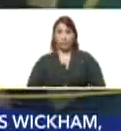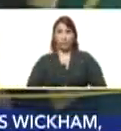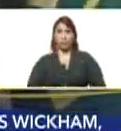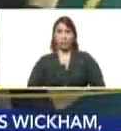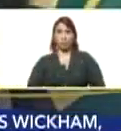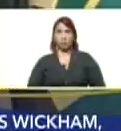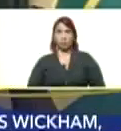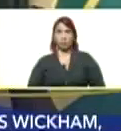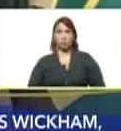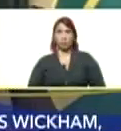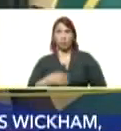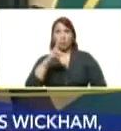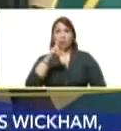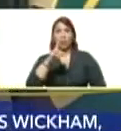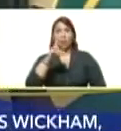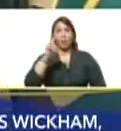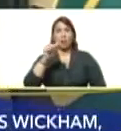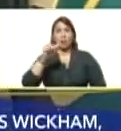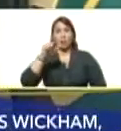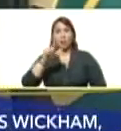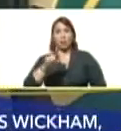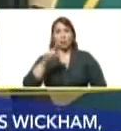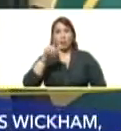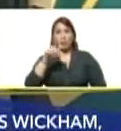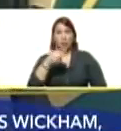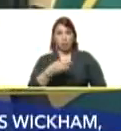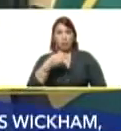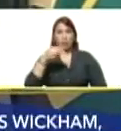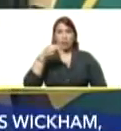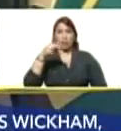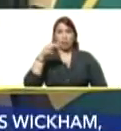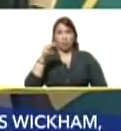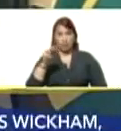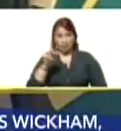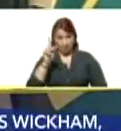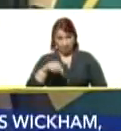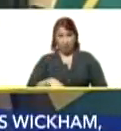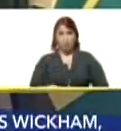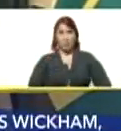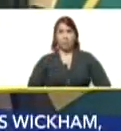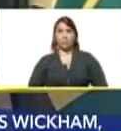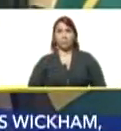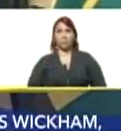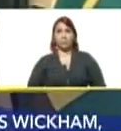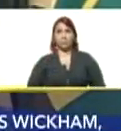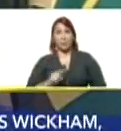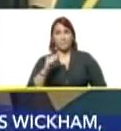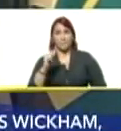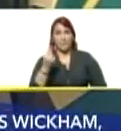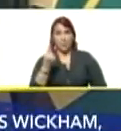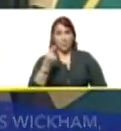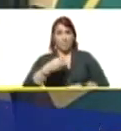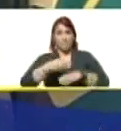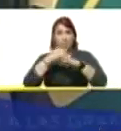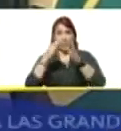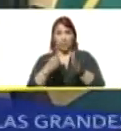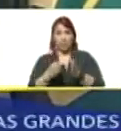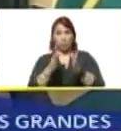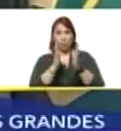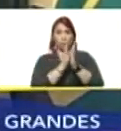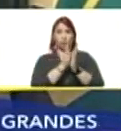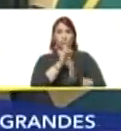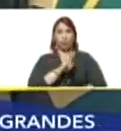Ralph González, primer ministro de San Vicente y las Granadinas, ha sido